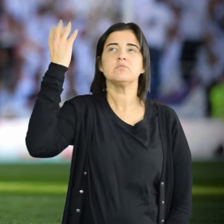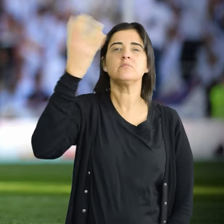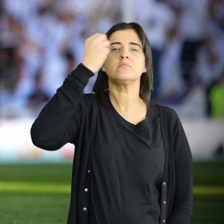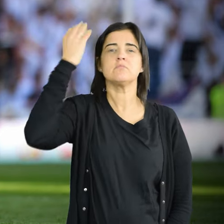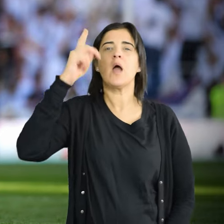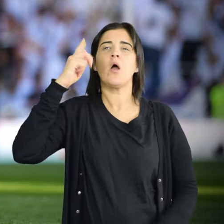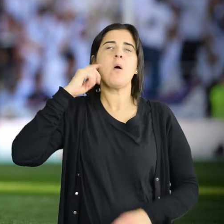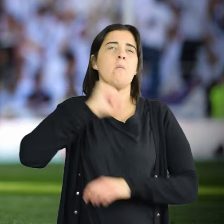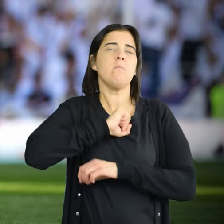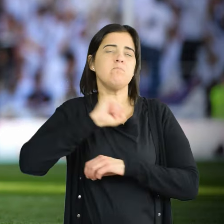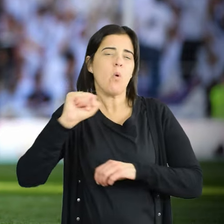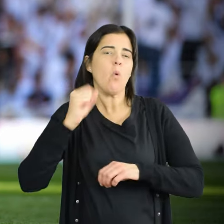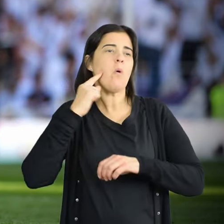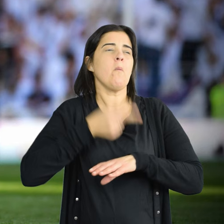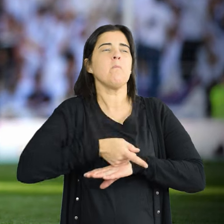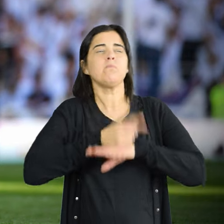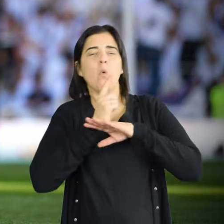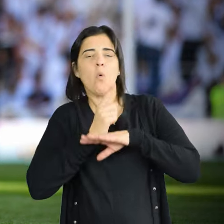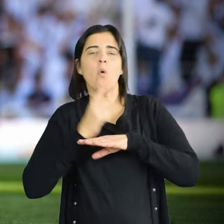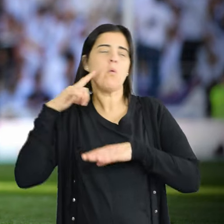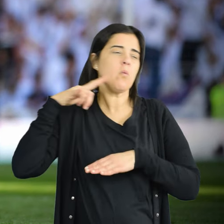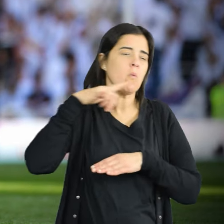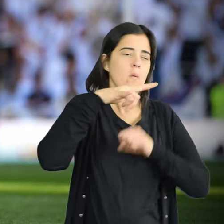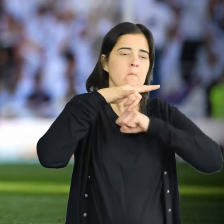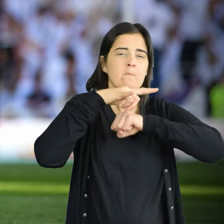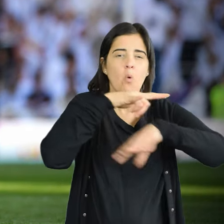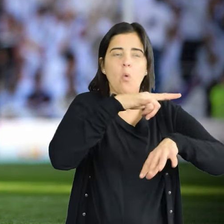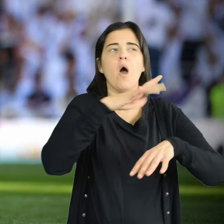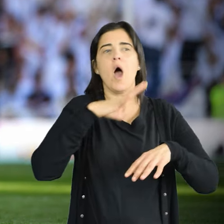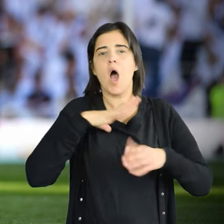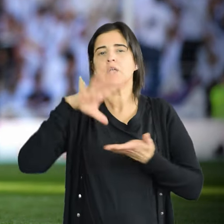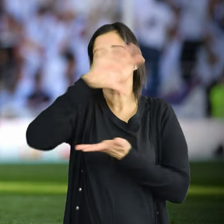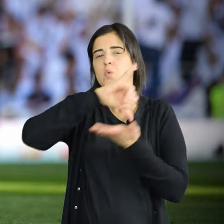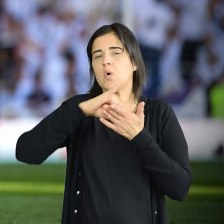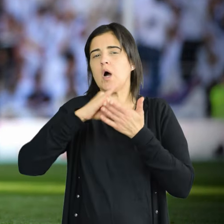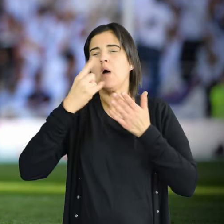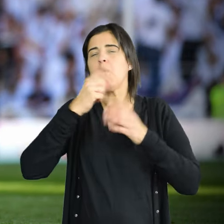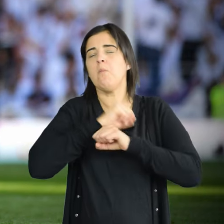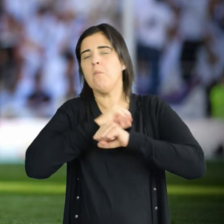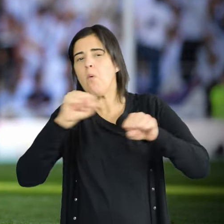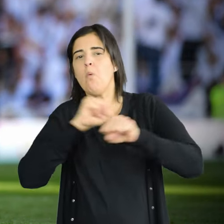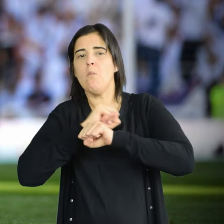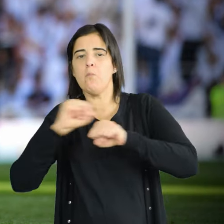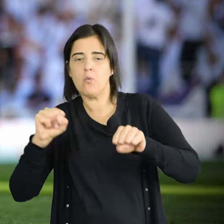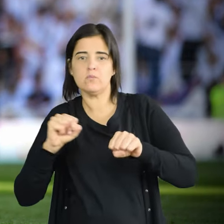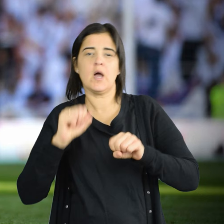las sirenas y los bombardeos así como la muerte y la destrucción acechaban las ciudades